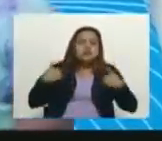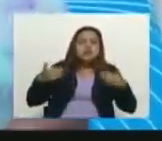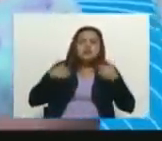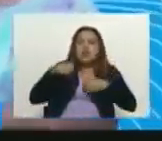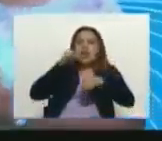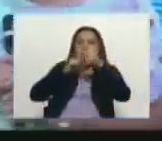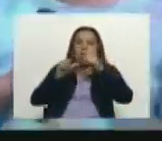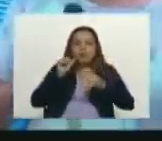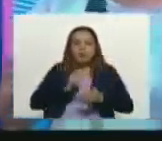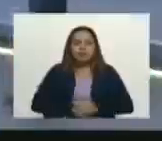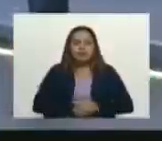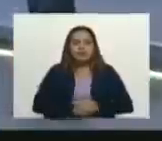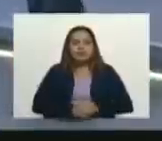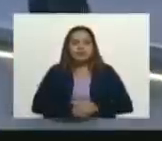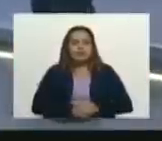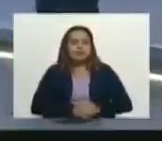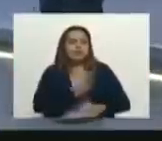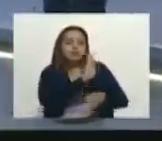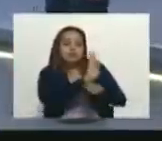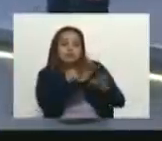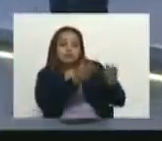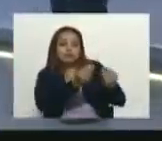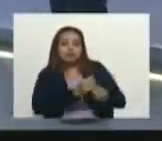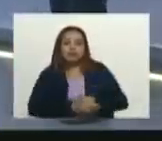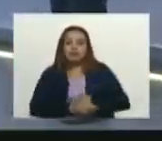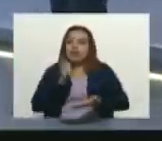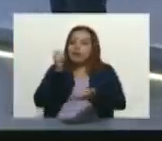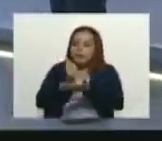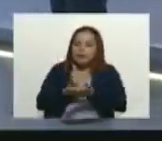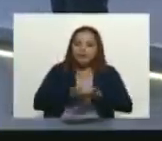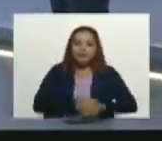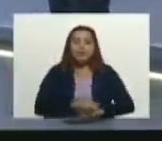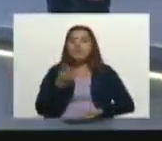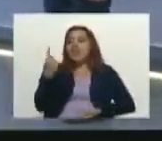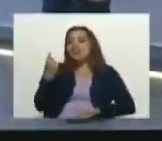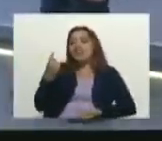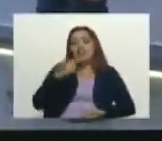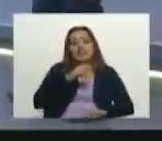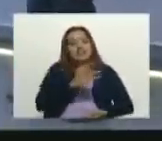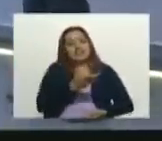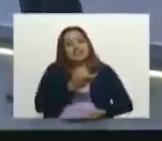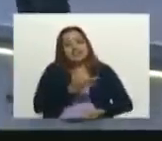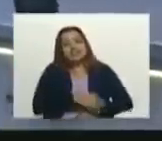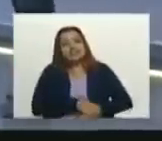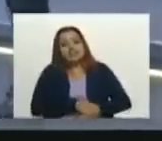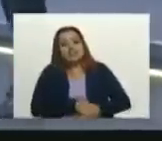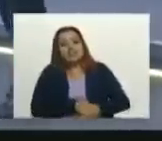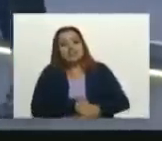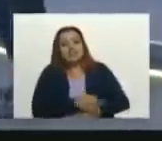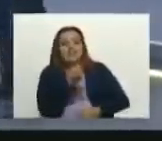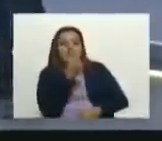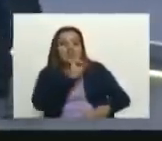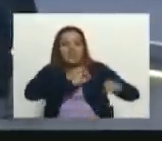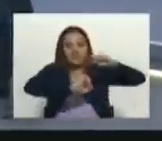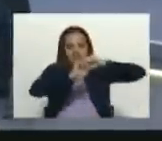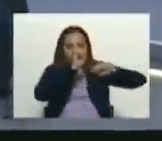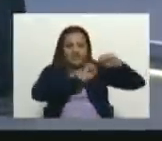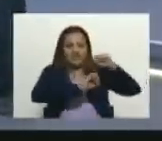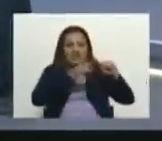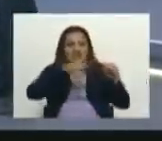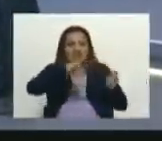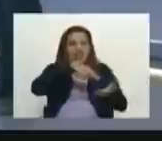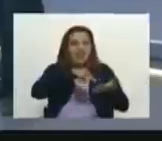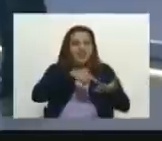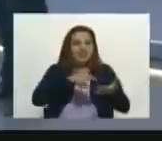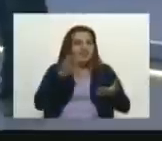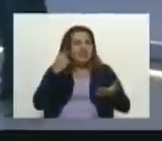Cuídense amén, mucho. Amén. Bueno, echamos la bailadita, ¿ves? Estaba pendiente la bailadita. ¿Ah? El baile de Waikiki. La otra